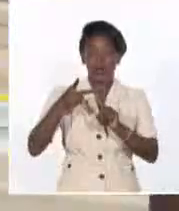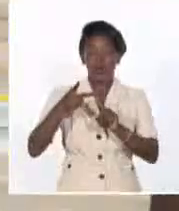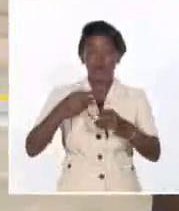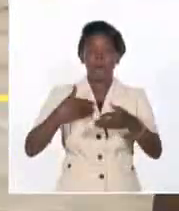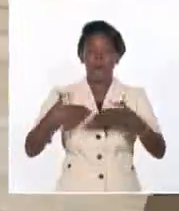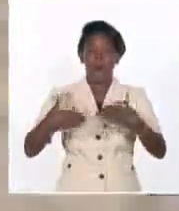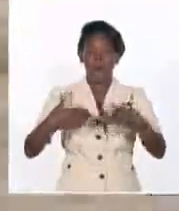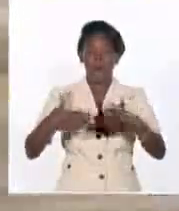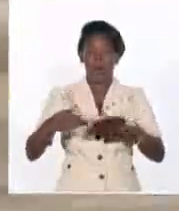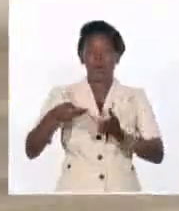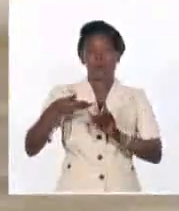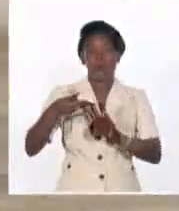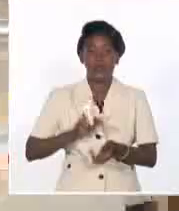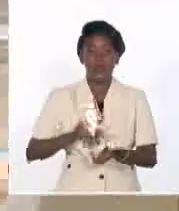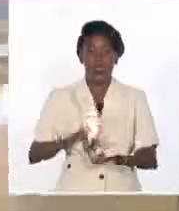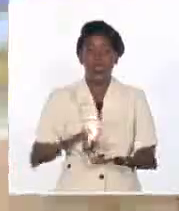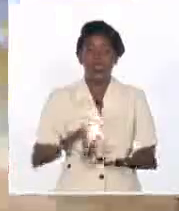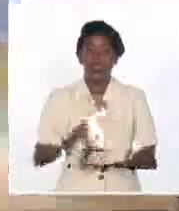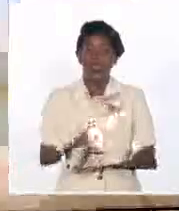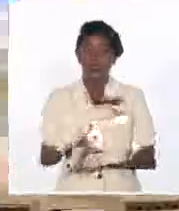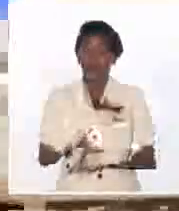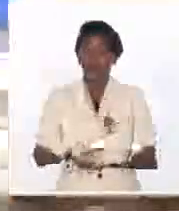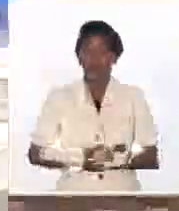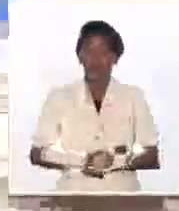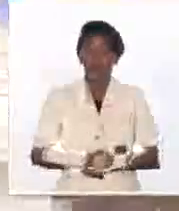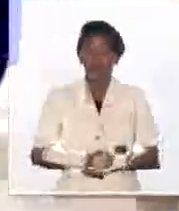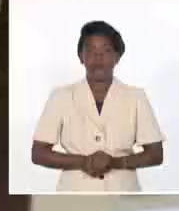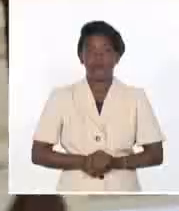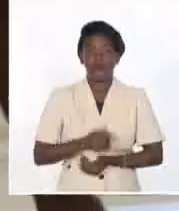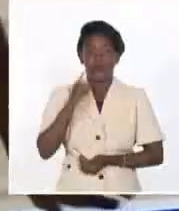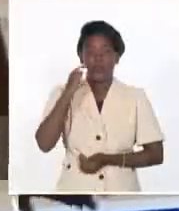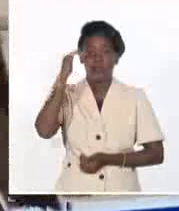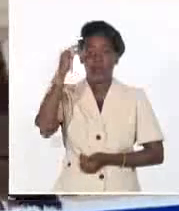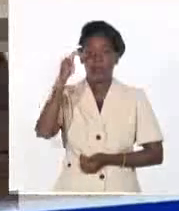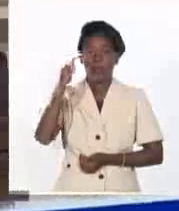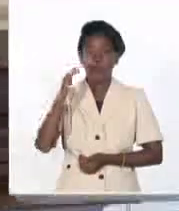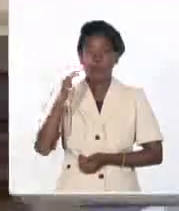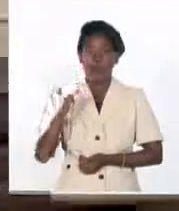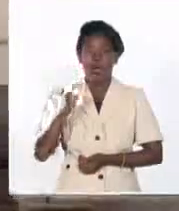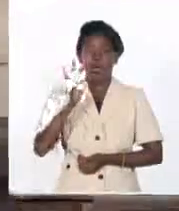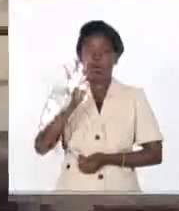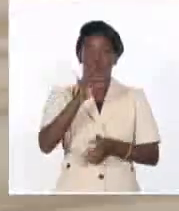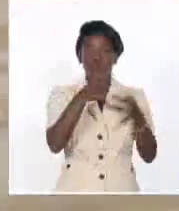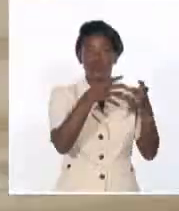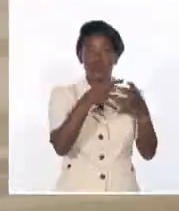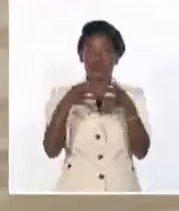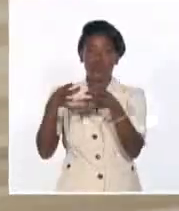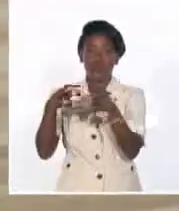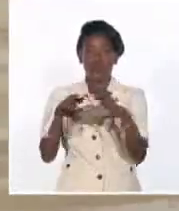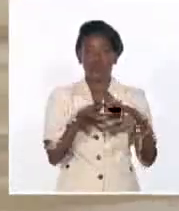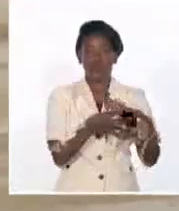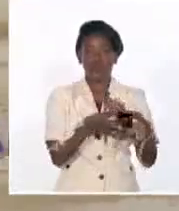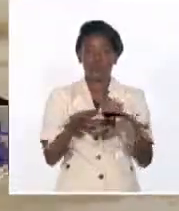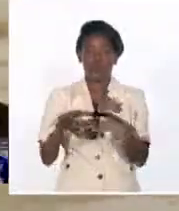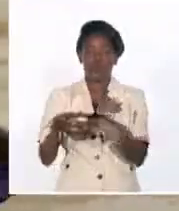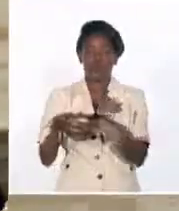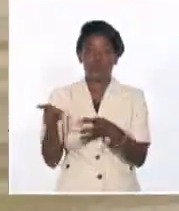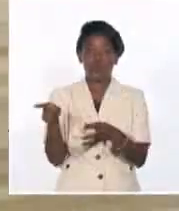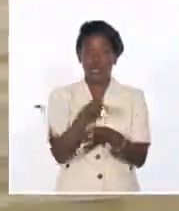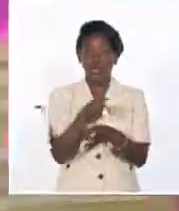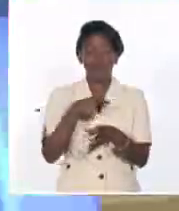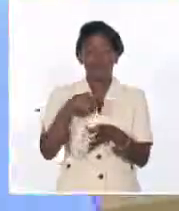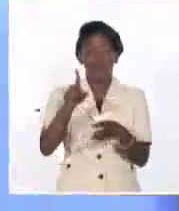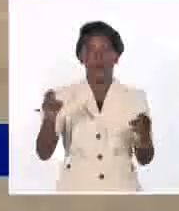web oficial del certamen. En esta competencia estarán los 8 equipos nacionales que intervinieron en las eliminatorias de la Copa del